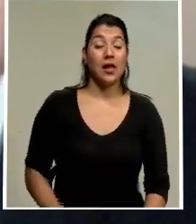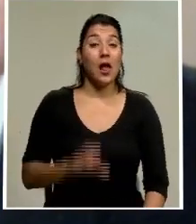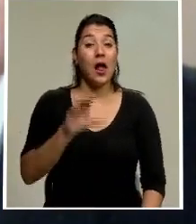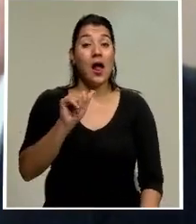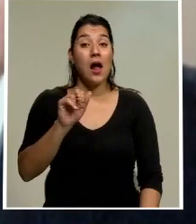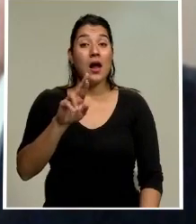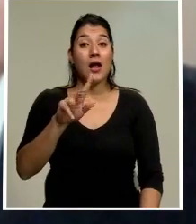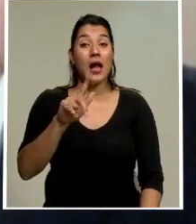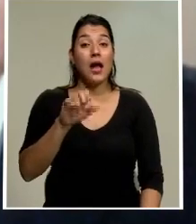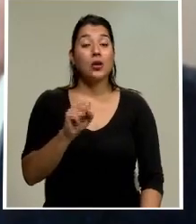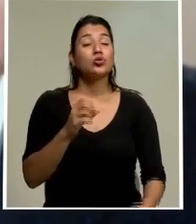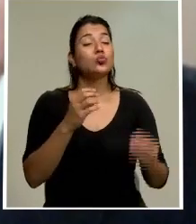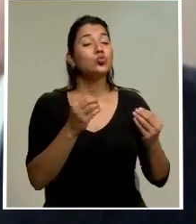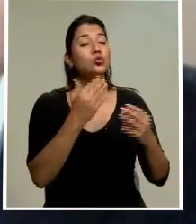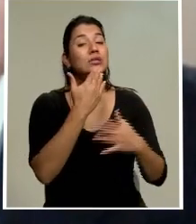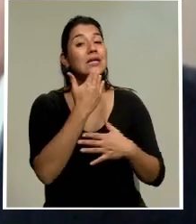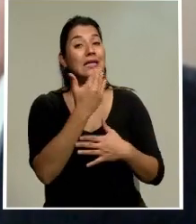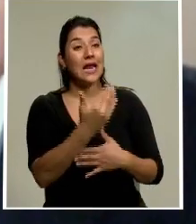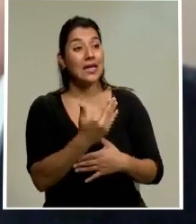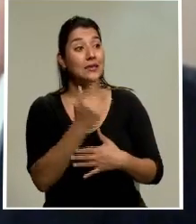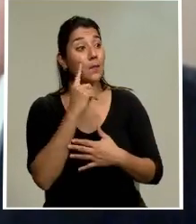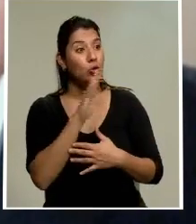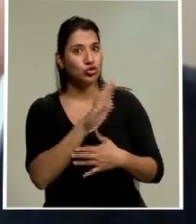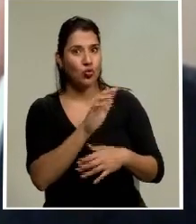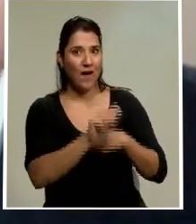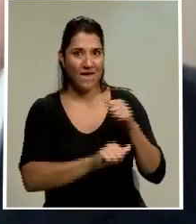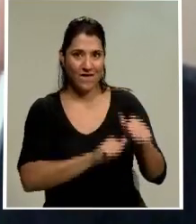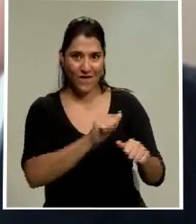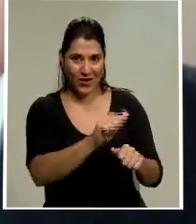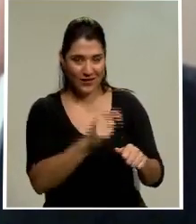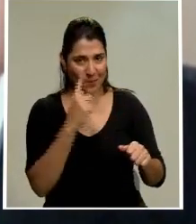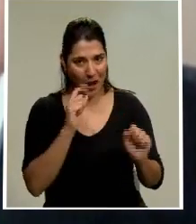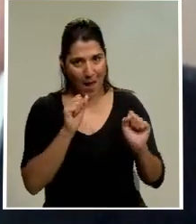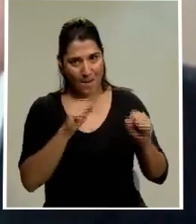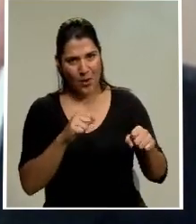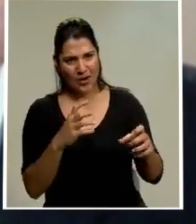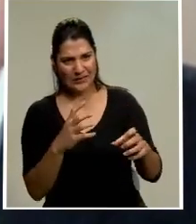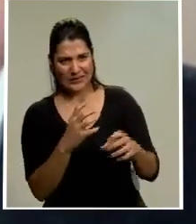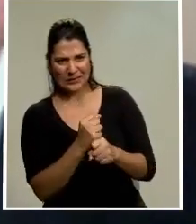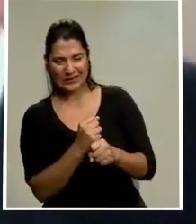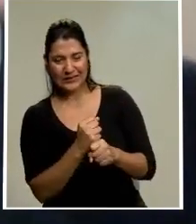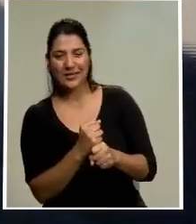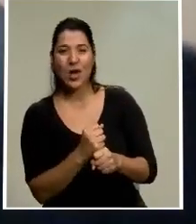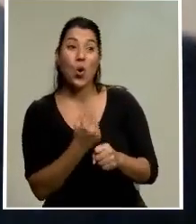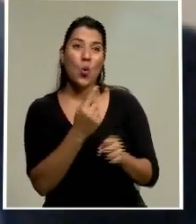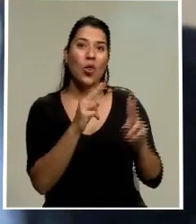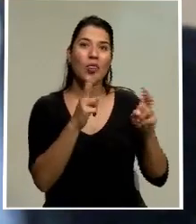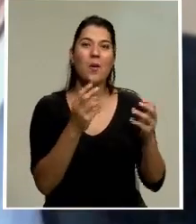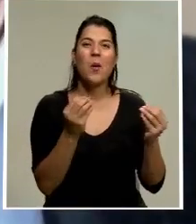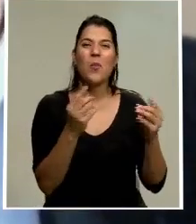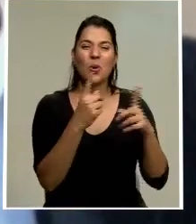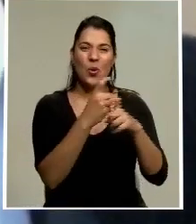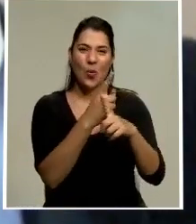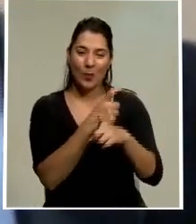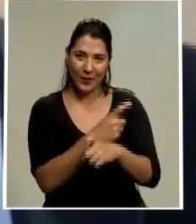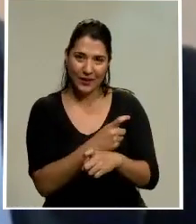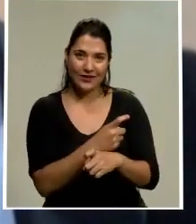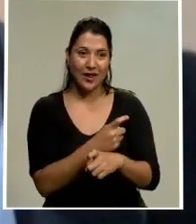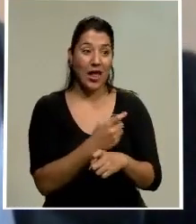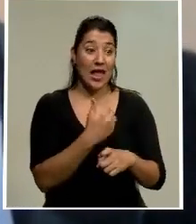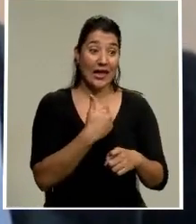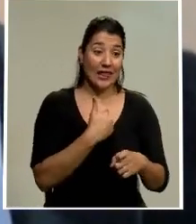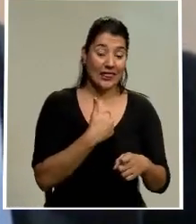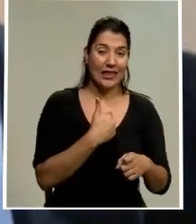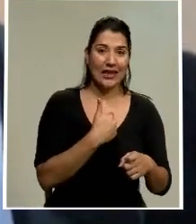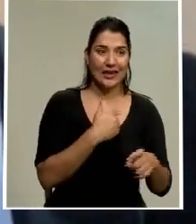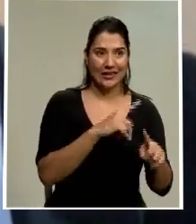Carlos, agradecidísimo por este esfuerzo que hizo de meter un debate complejísimo entre juristas en